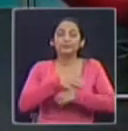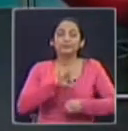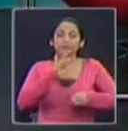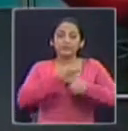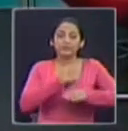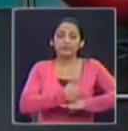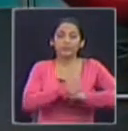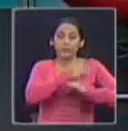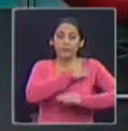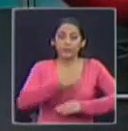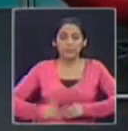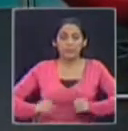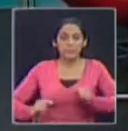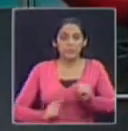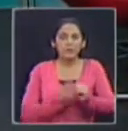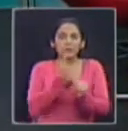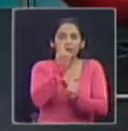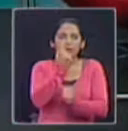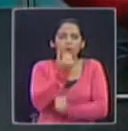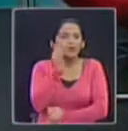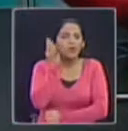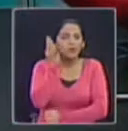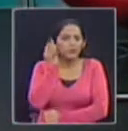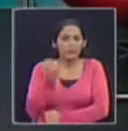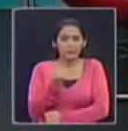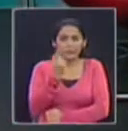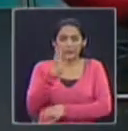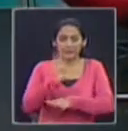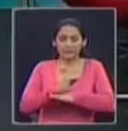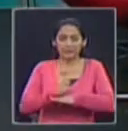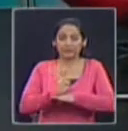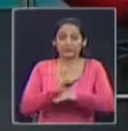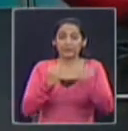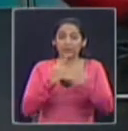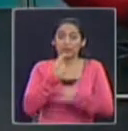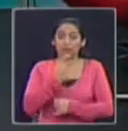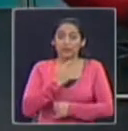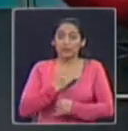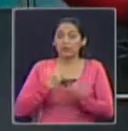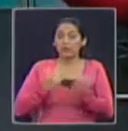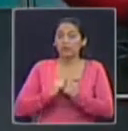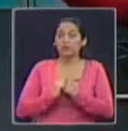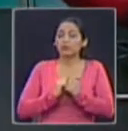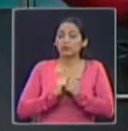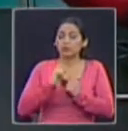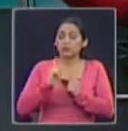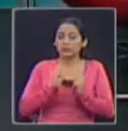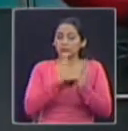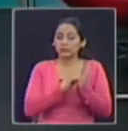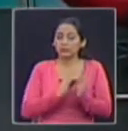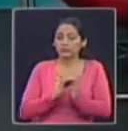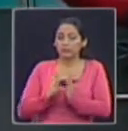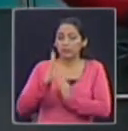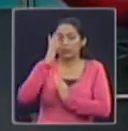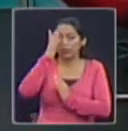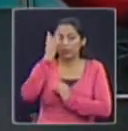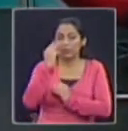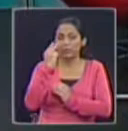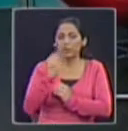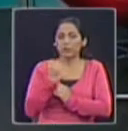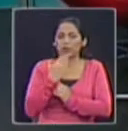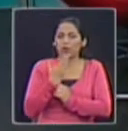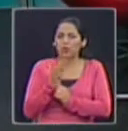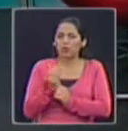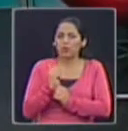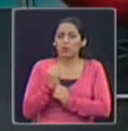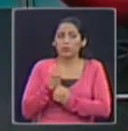Ella señaló que el pleno del organismo tiene pendiente revisar los decretos ejecutivos que disponen la convocatoria y la ejecución